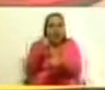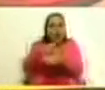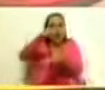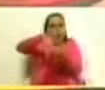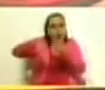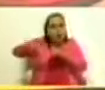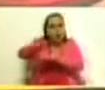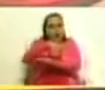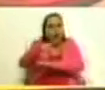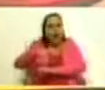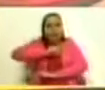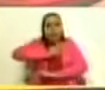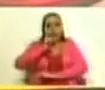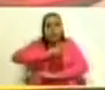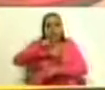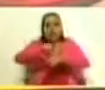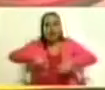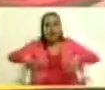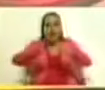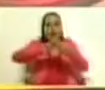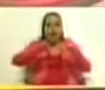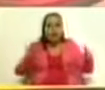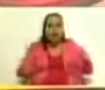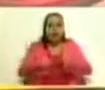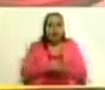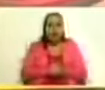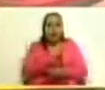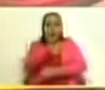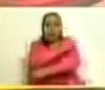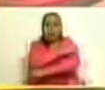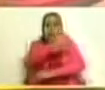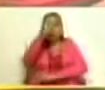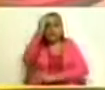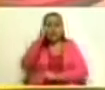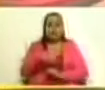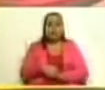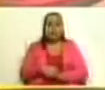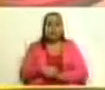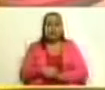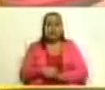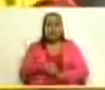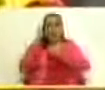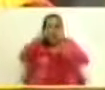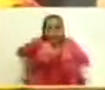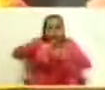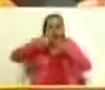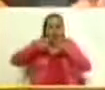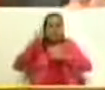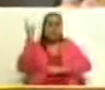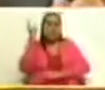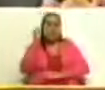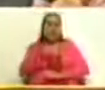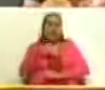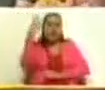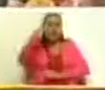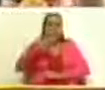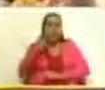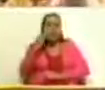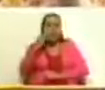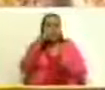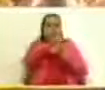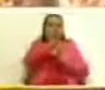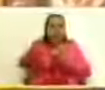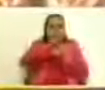los policías de los cuadrantes de paz, con los milicianos, con los pescadores, con las mujeres, con la juventud, con los